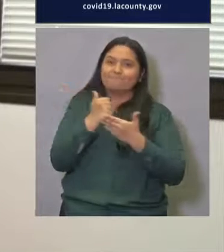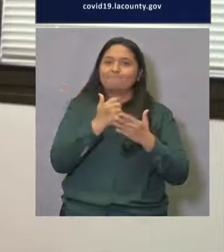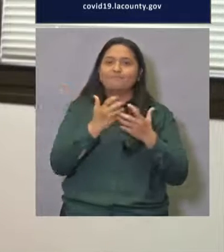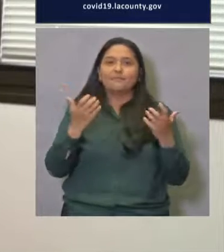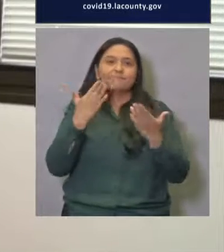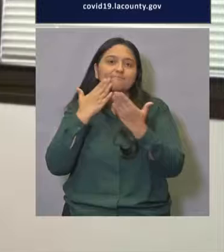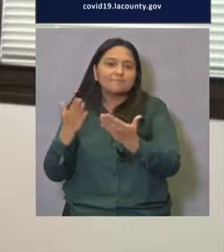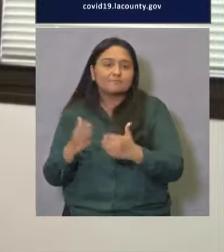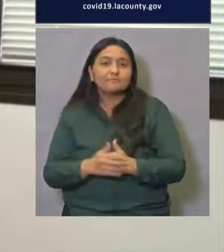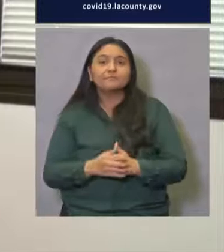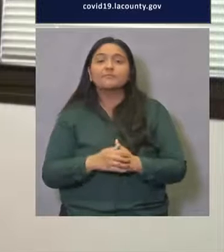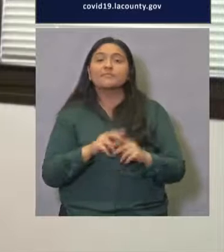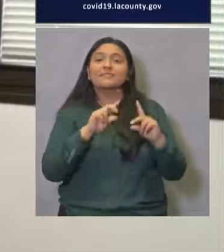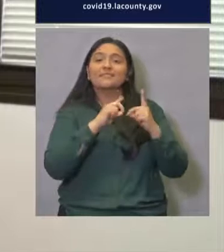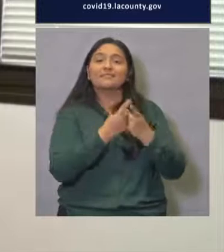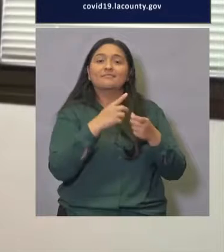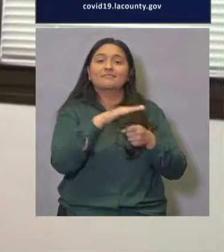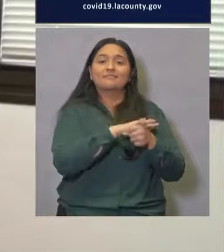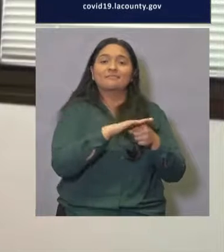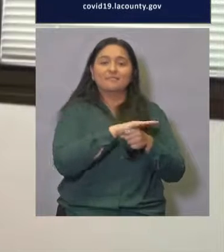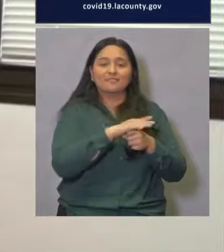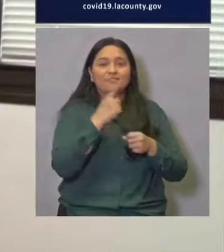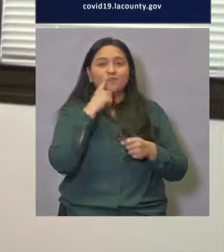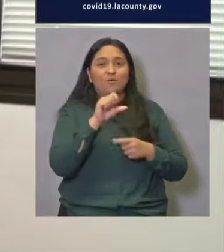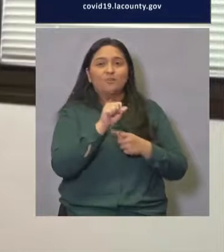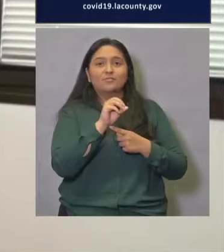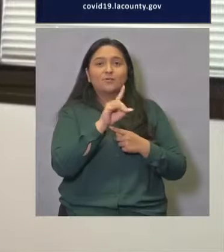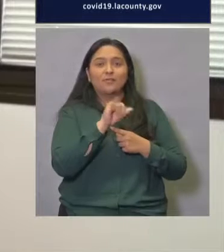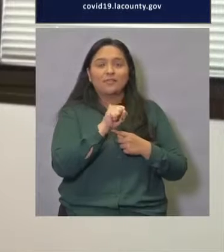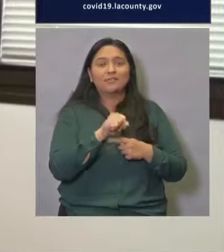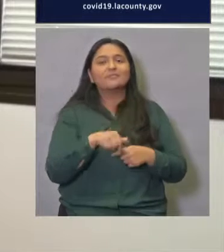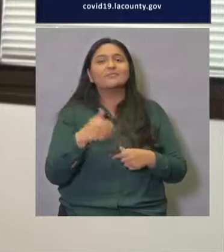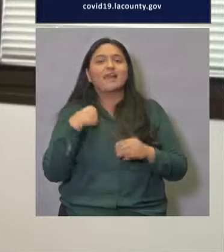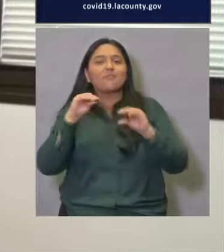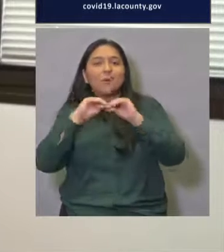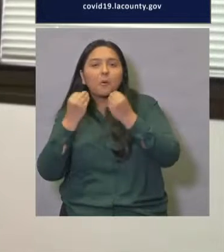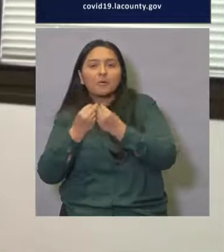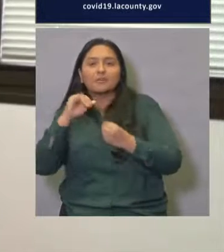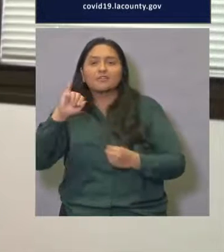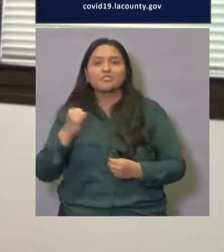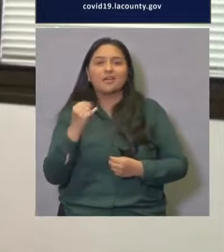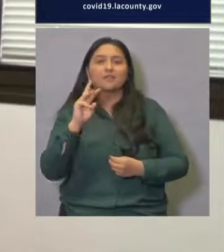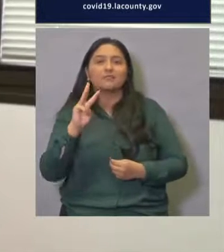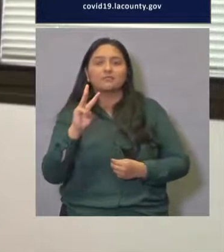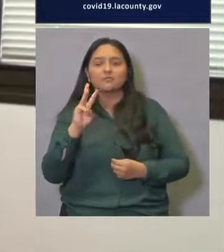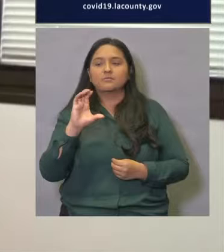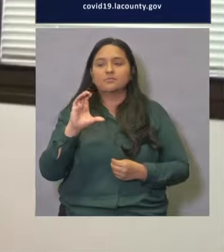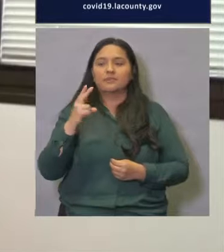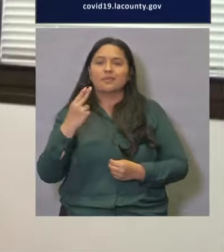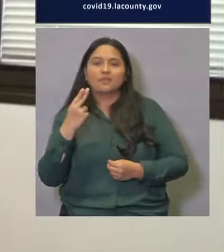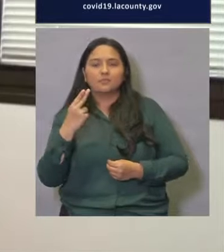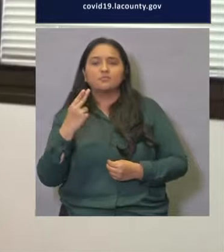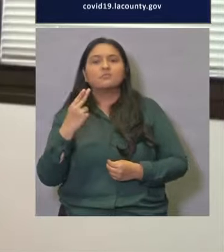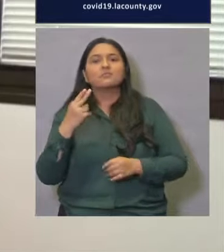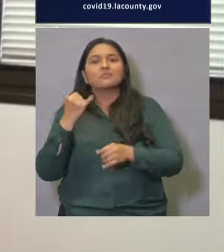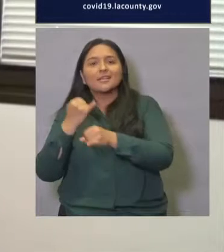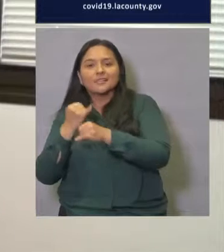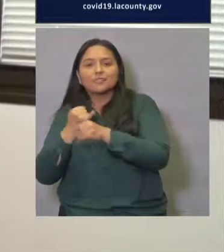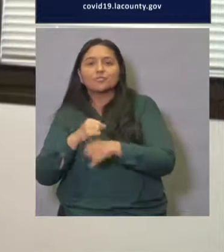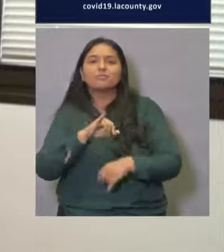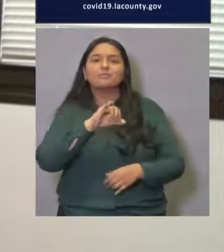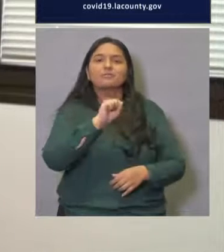la supervisora Solis, organizaciones como JWCH Institute, St. John's Well Child and Family